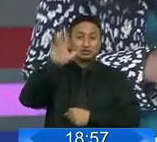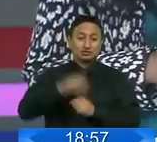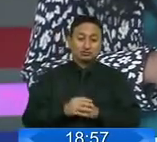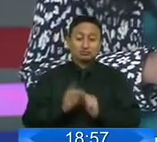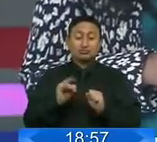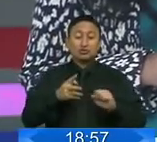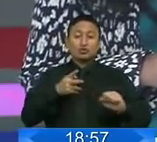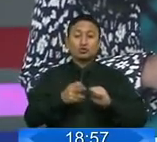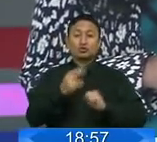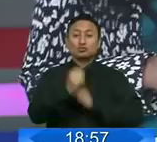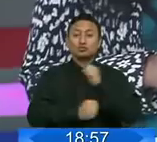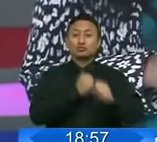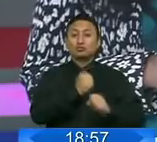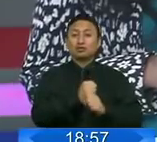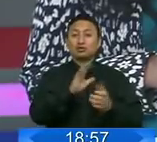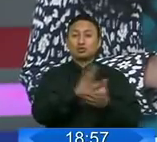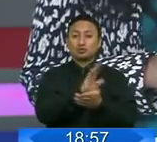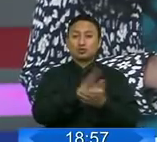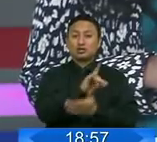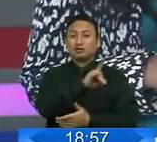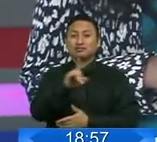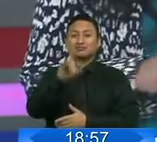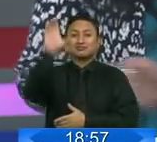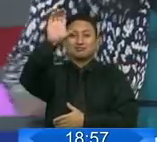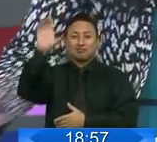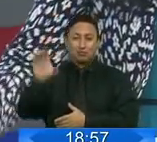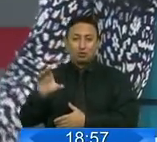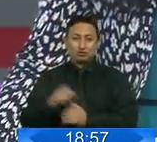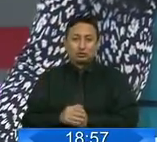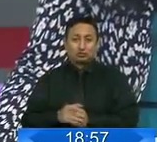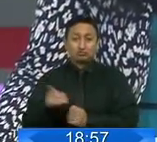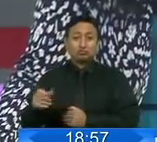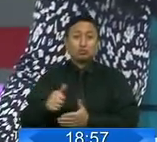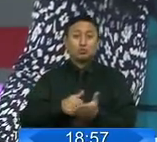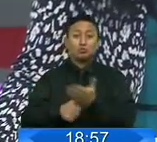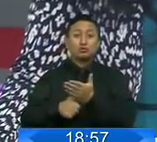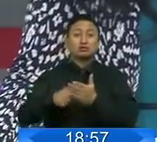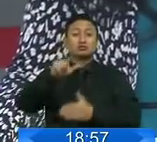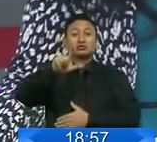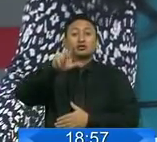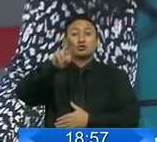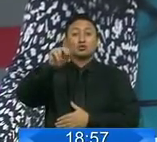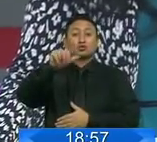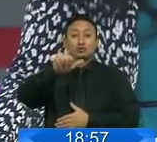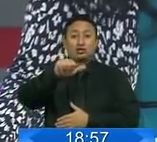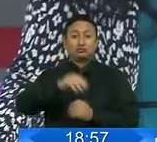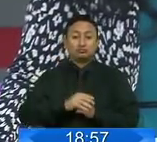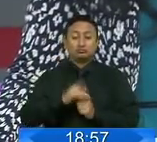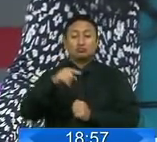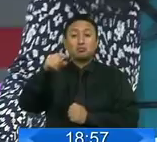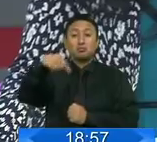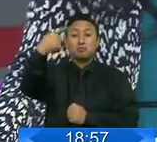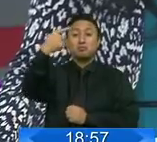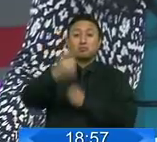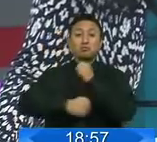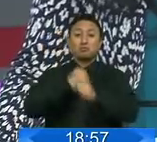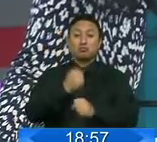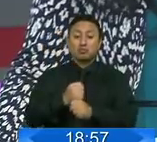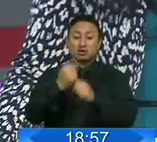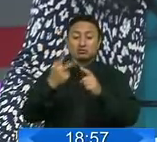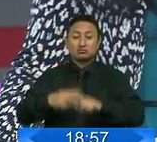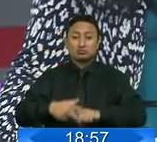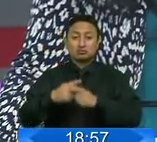del periodo electivo en la costa ecuatoriana, donde el ministro Milton Luna anticipó que el próximo año se empezará a efectuar